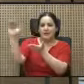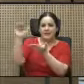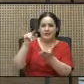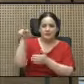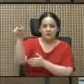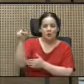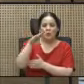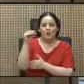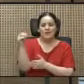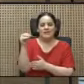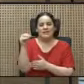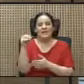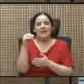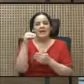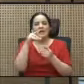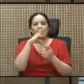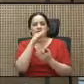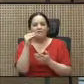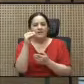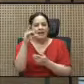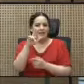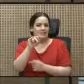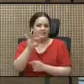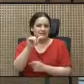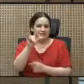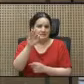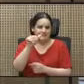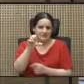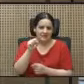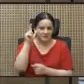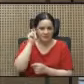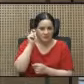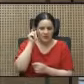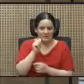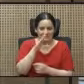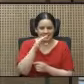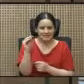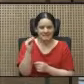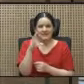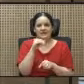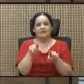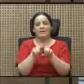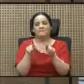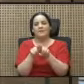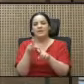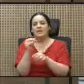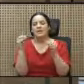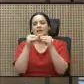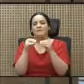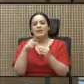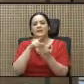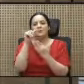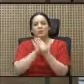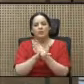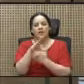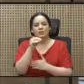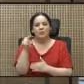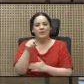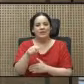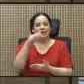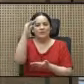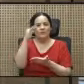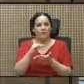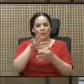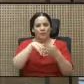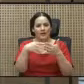rentistas y pensionados, ley de minería Cruzitas, y ni qué decir del proyecto para la reducción de jornadas del sector